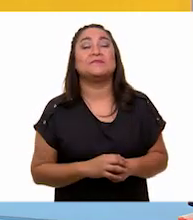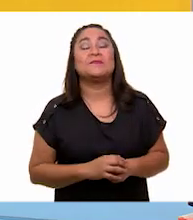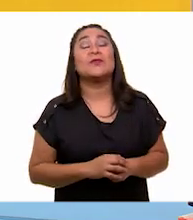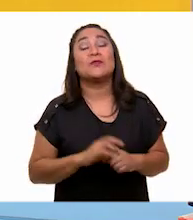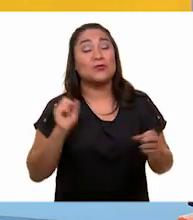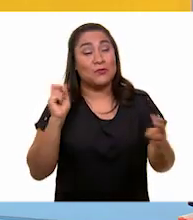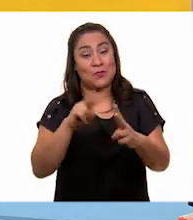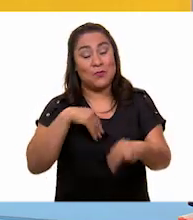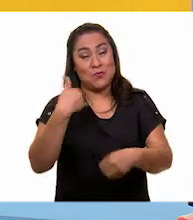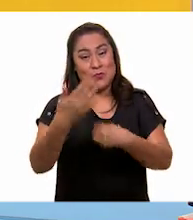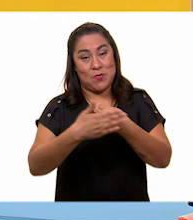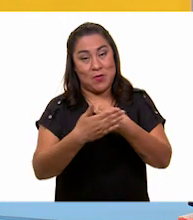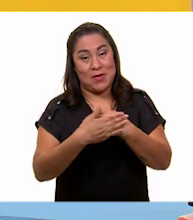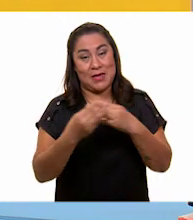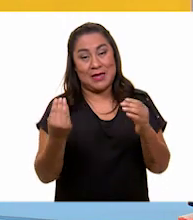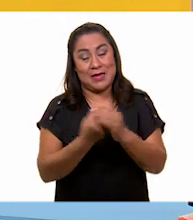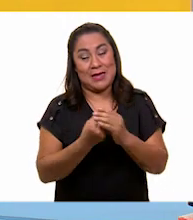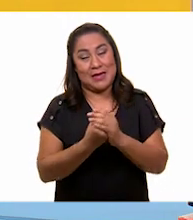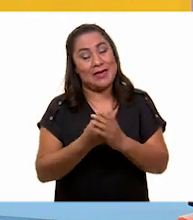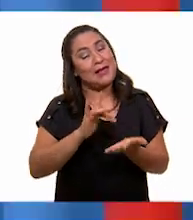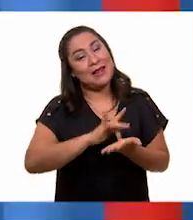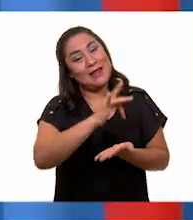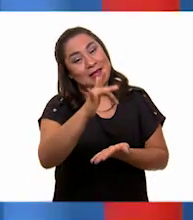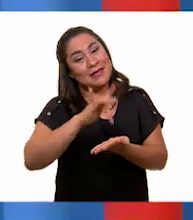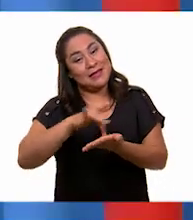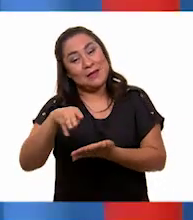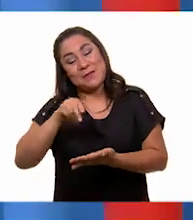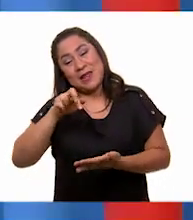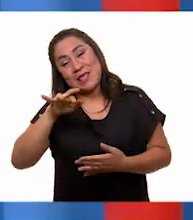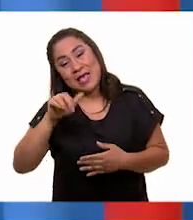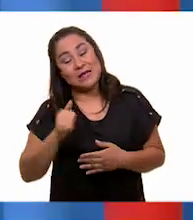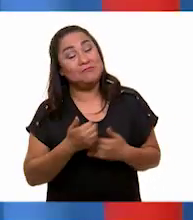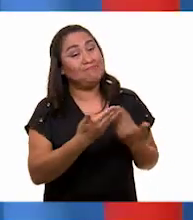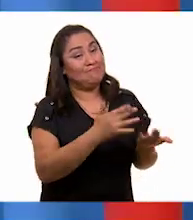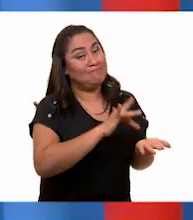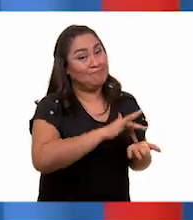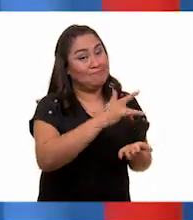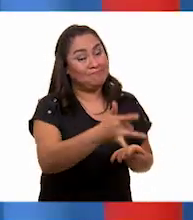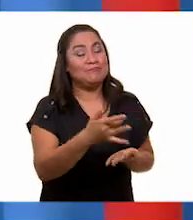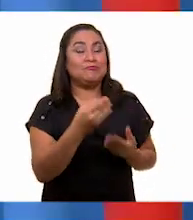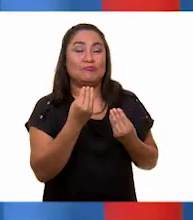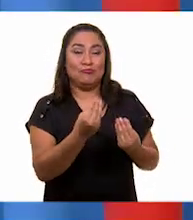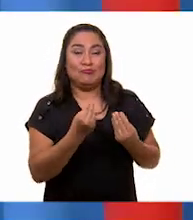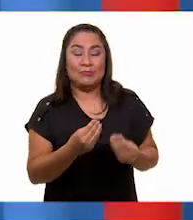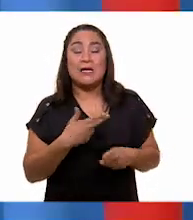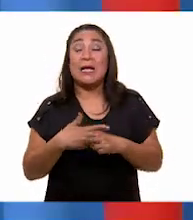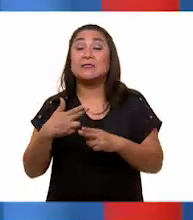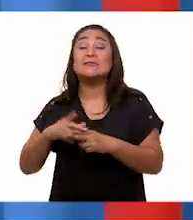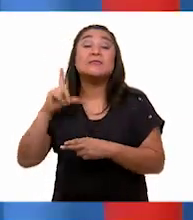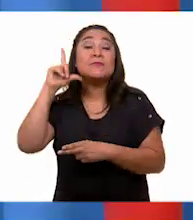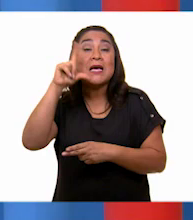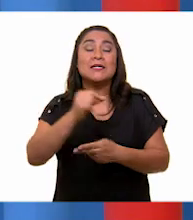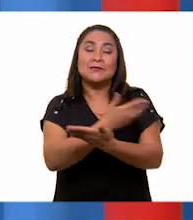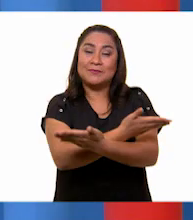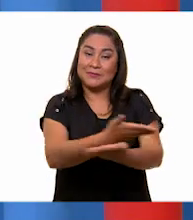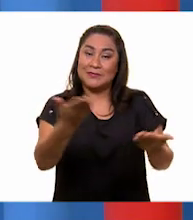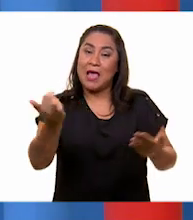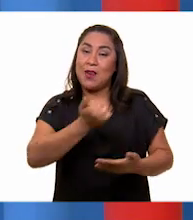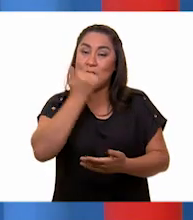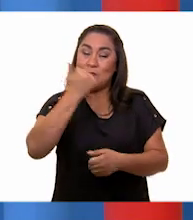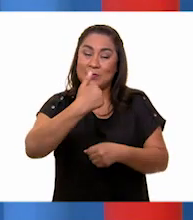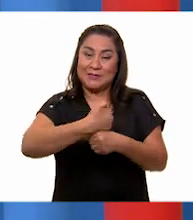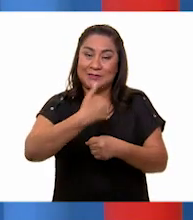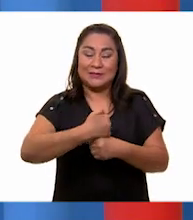Nos vemos en la siguiente sesión. Muchas gracias, María. Maestra Diana, muchas gracias y hasta mañana, alumnas y alumnos de sexto